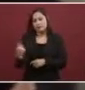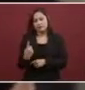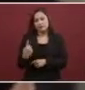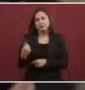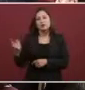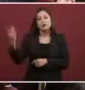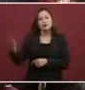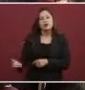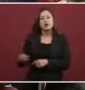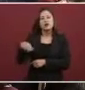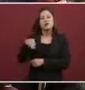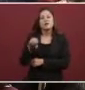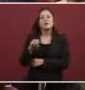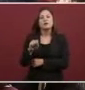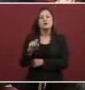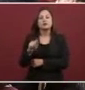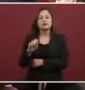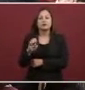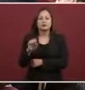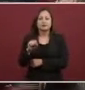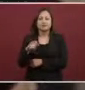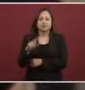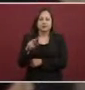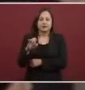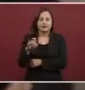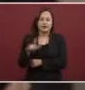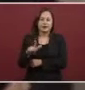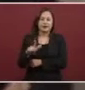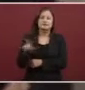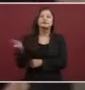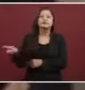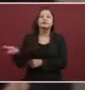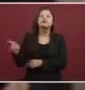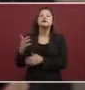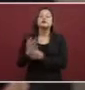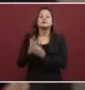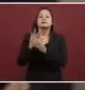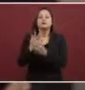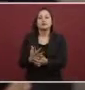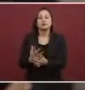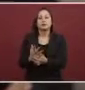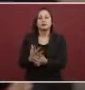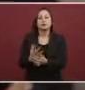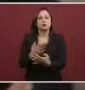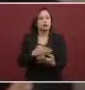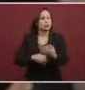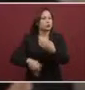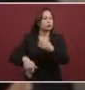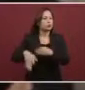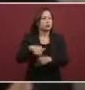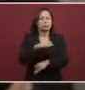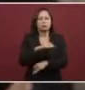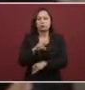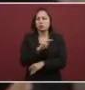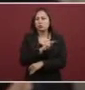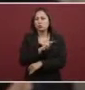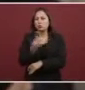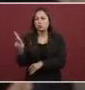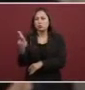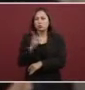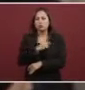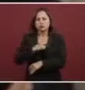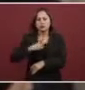Montesquieu, quien dijo: todos estamos obligados a morir por la patria, pero